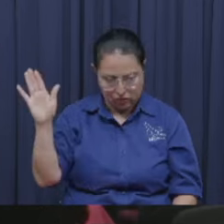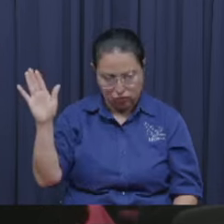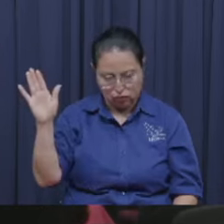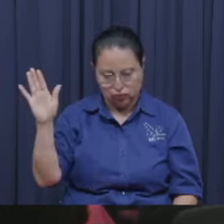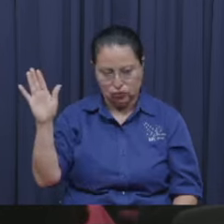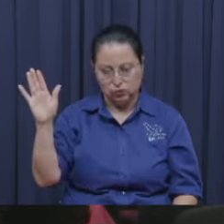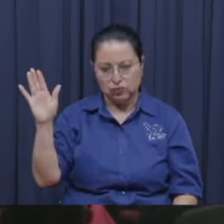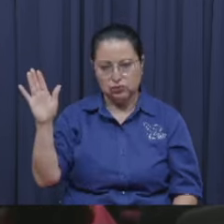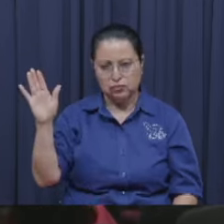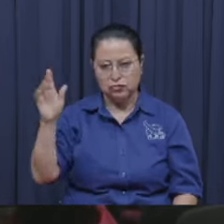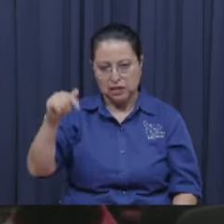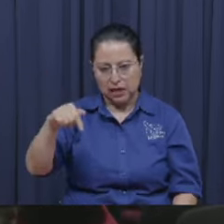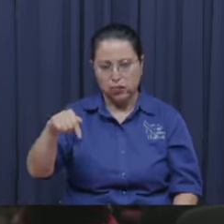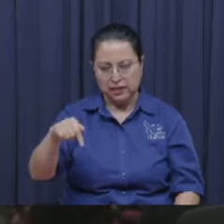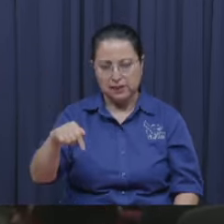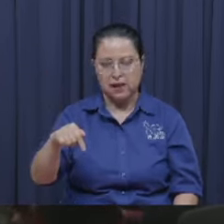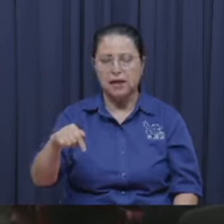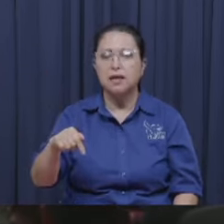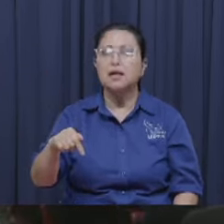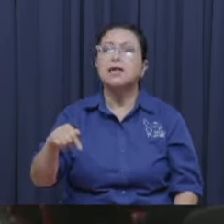cosa.